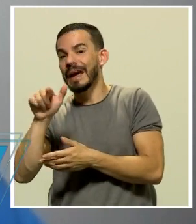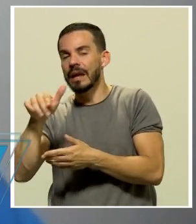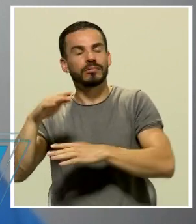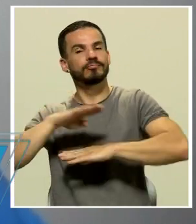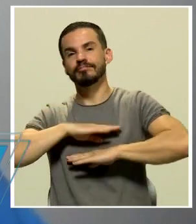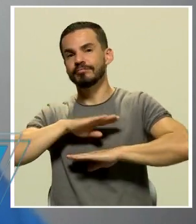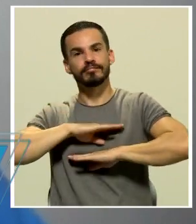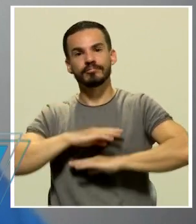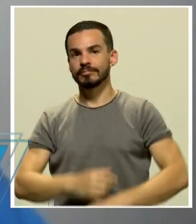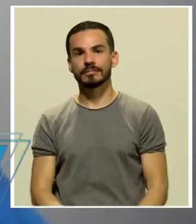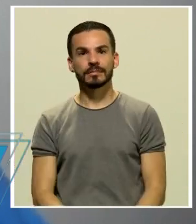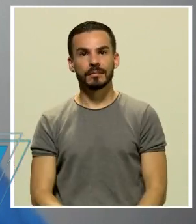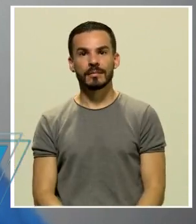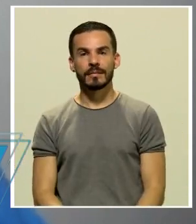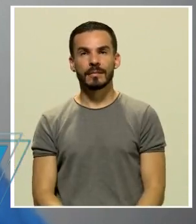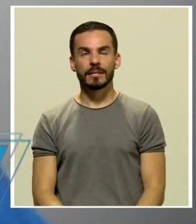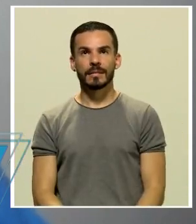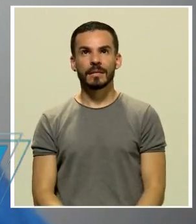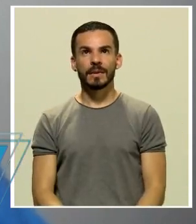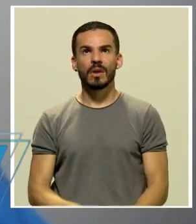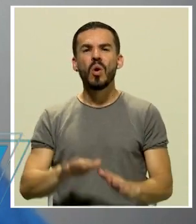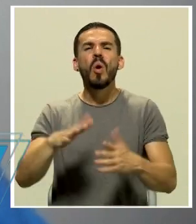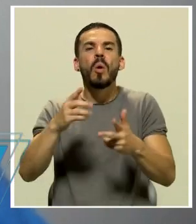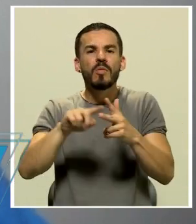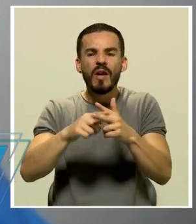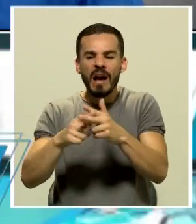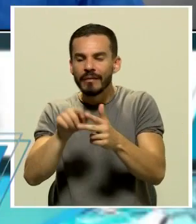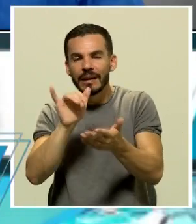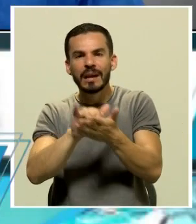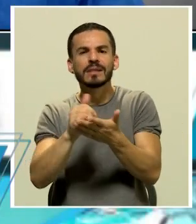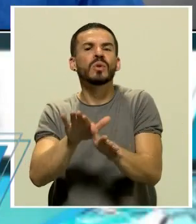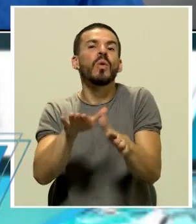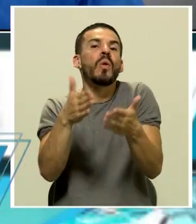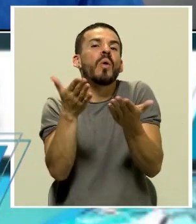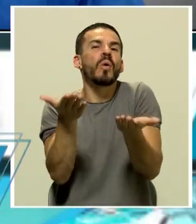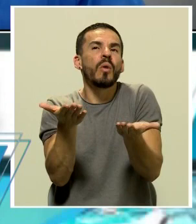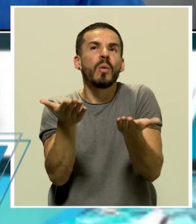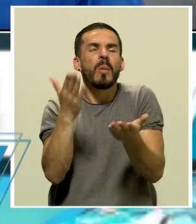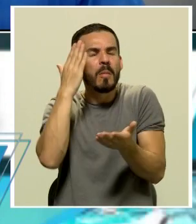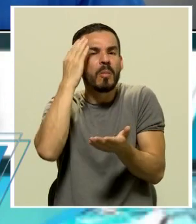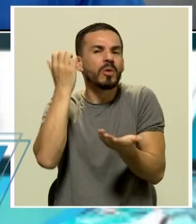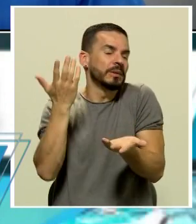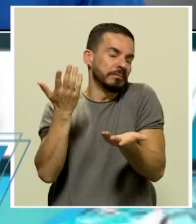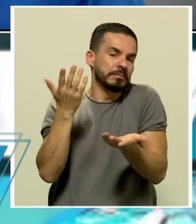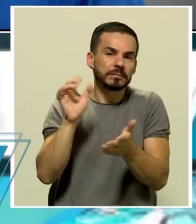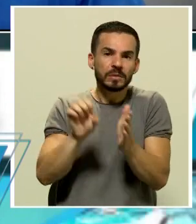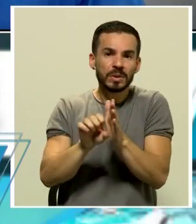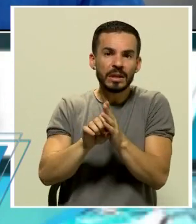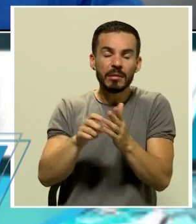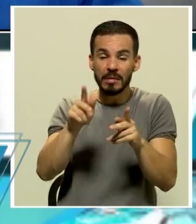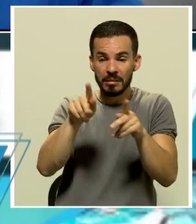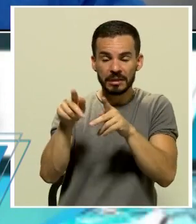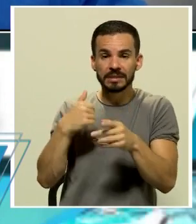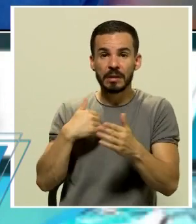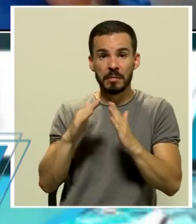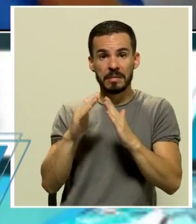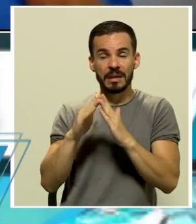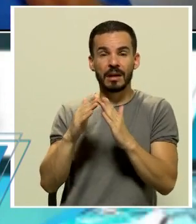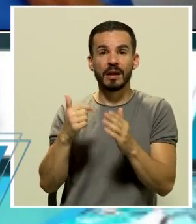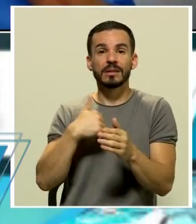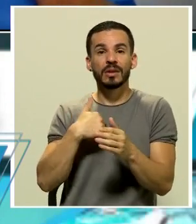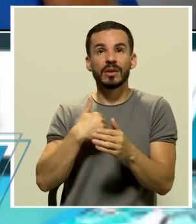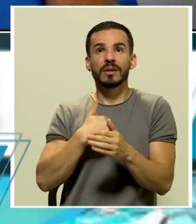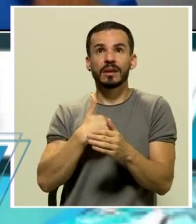insuficiente. ¿Cómo se arregla eso, don Roberto? Porque, digamos, la gente dice, en mi casa yo